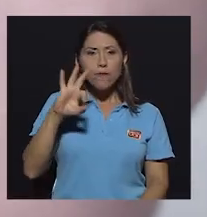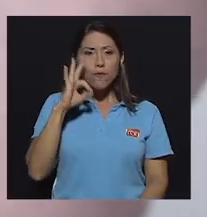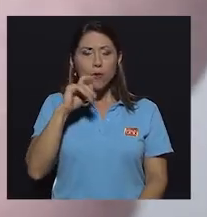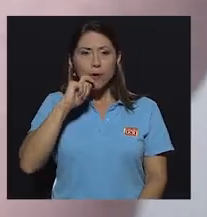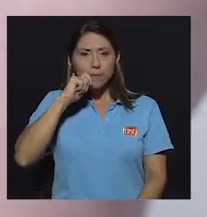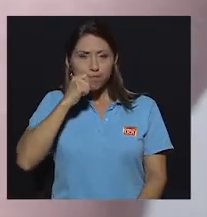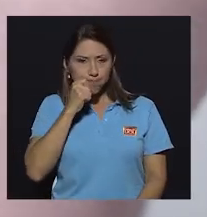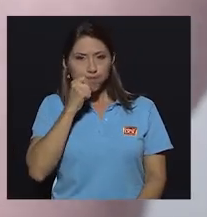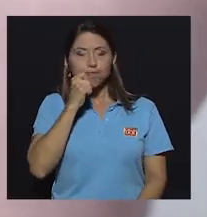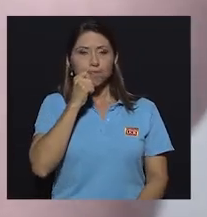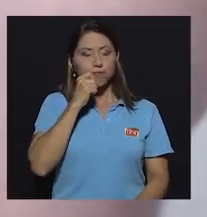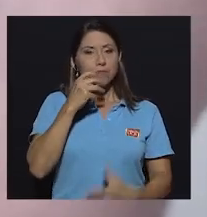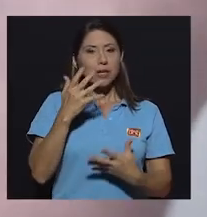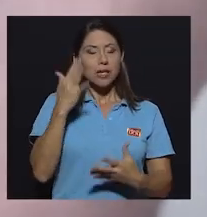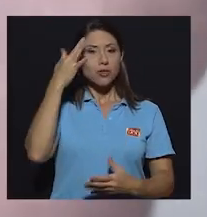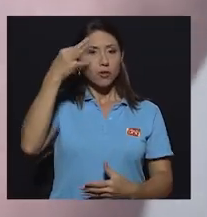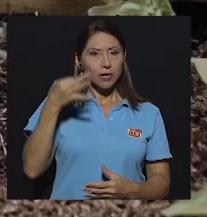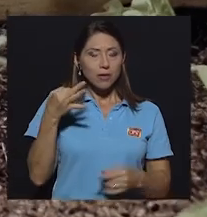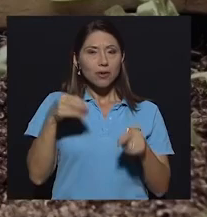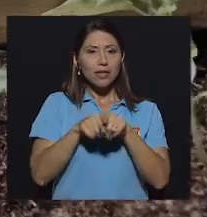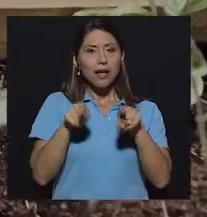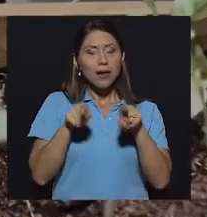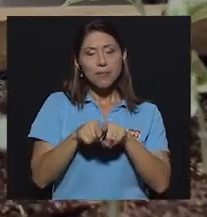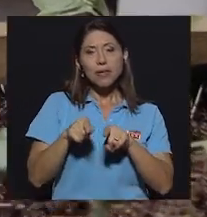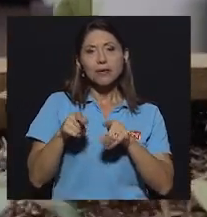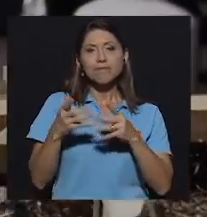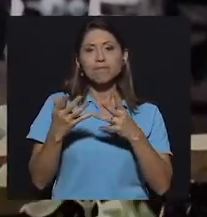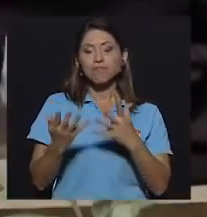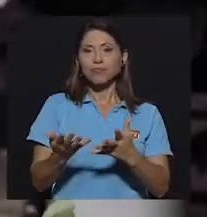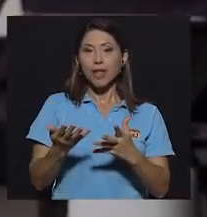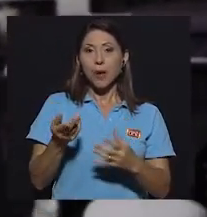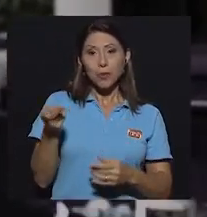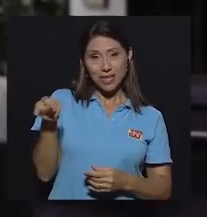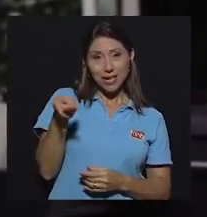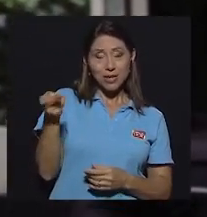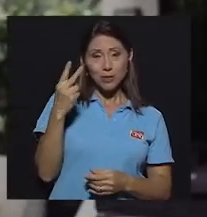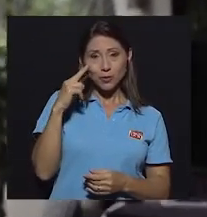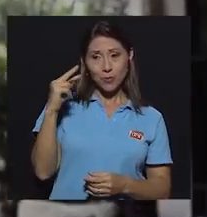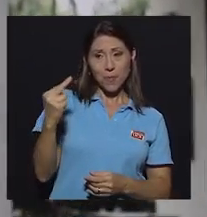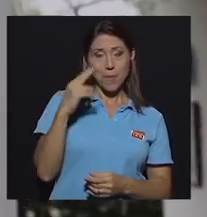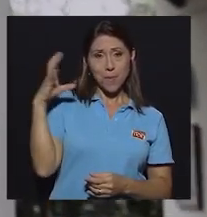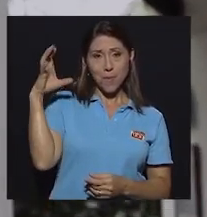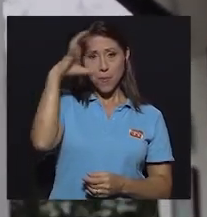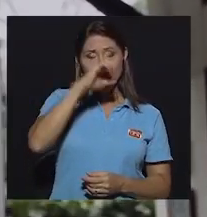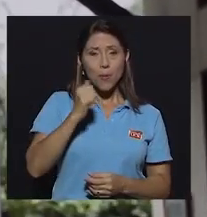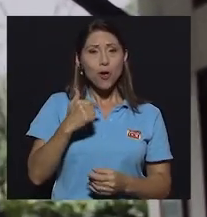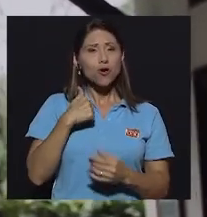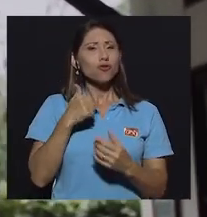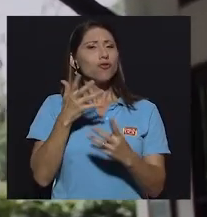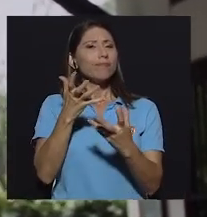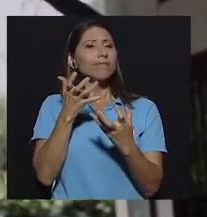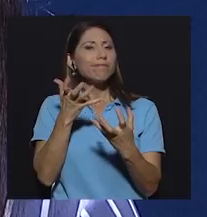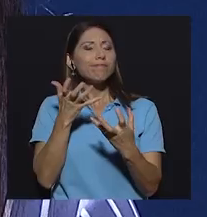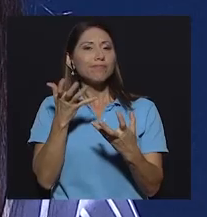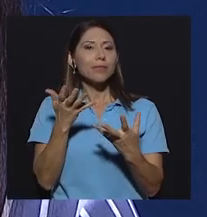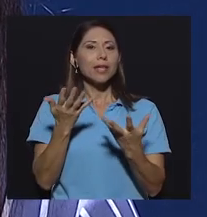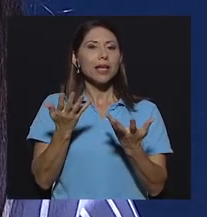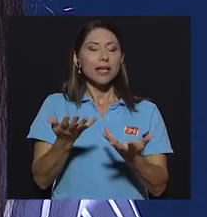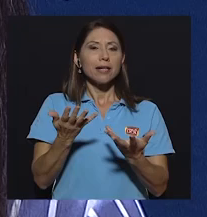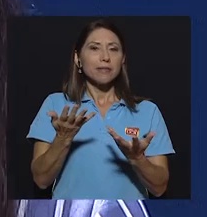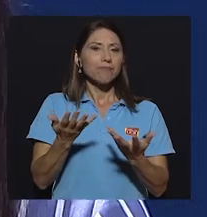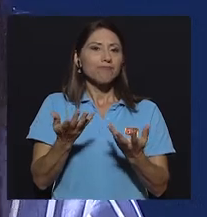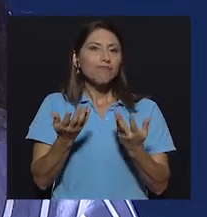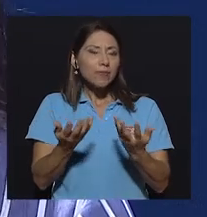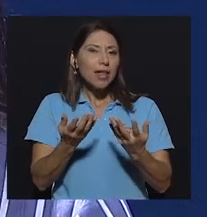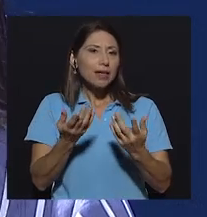posible. Y creo que también tuvo que ver con que ellos vieron que mis intenciones eran pues realmente